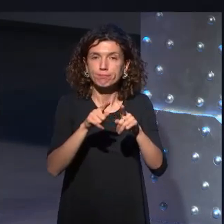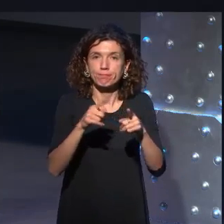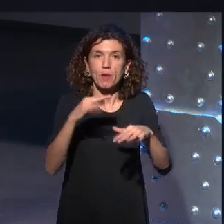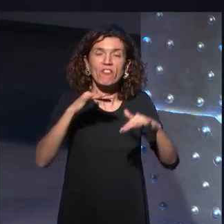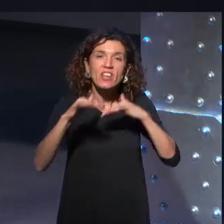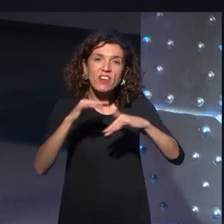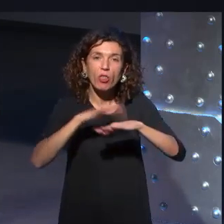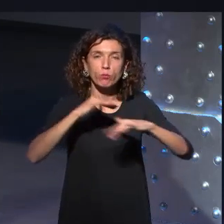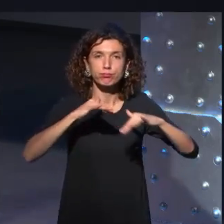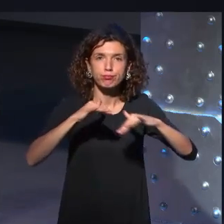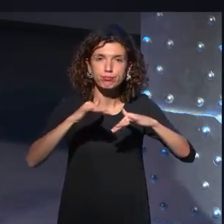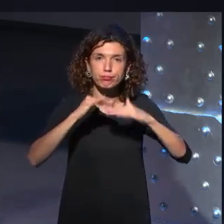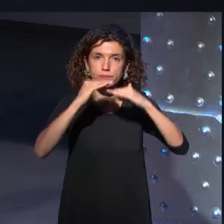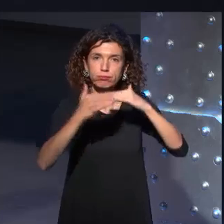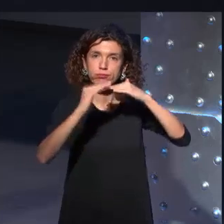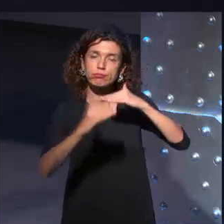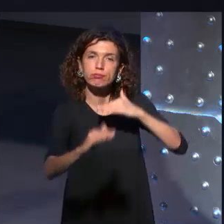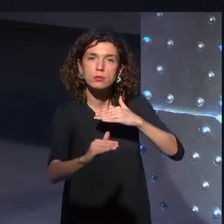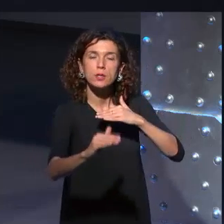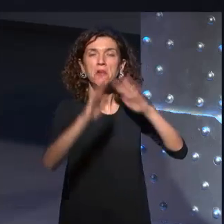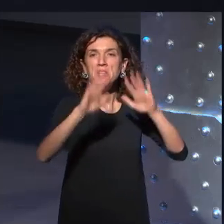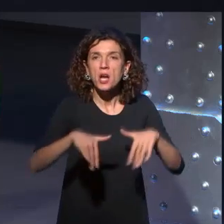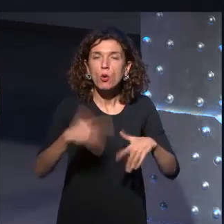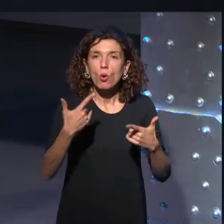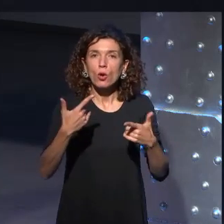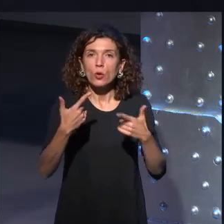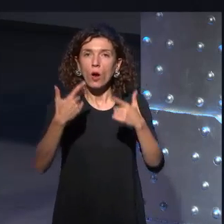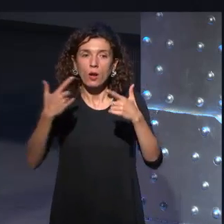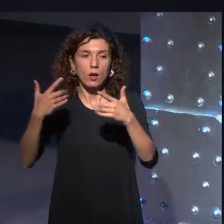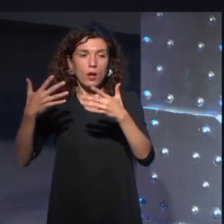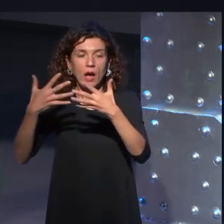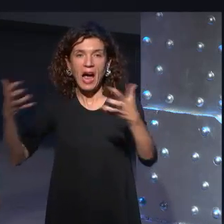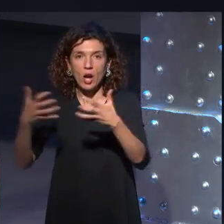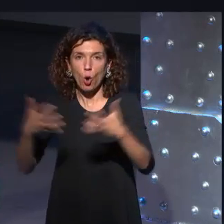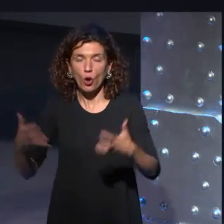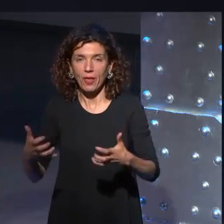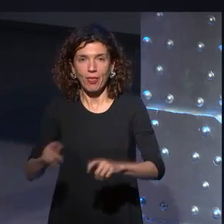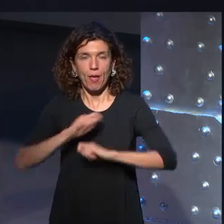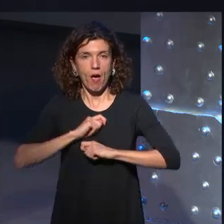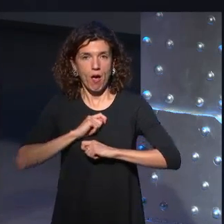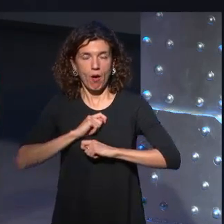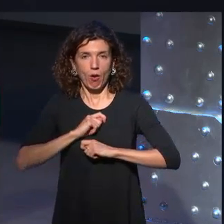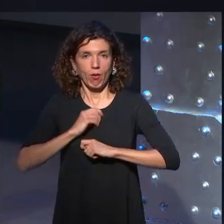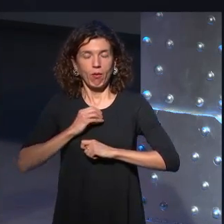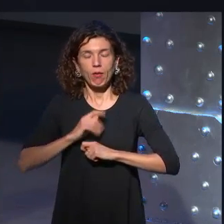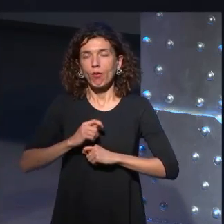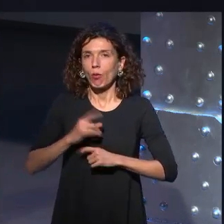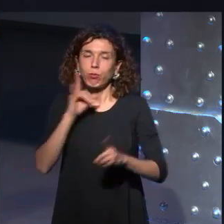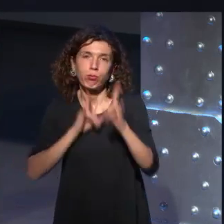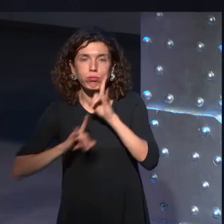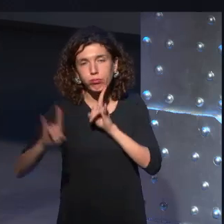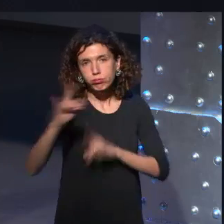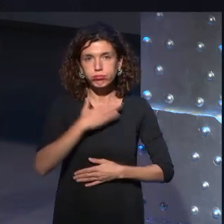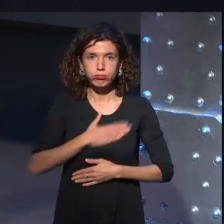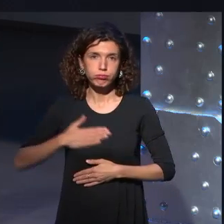propia vibración, haya gente que ante un cambio de acordes se enternezca, ¿no? Y ahí eso